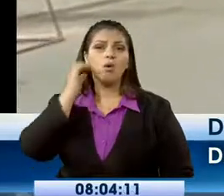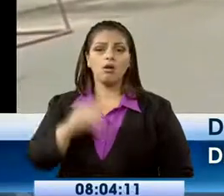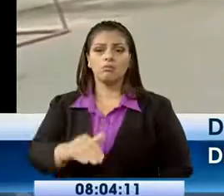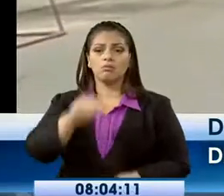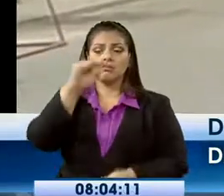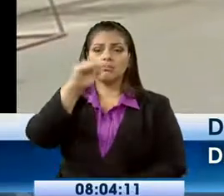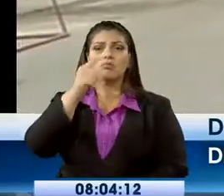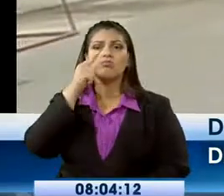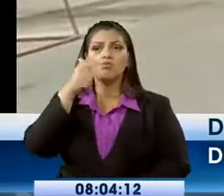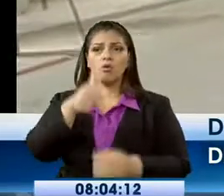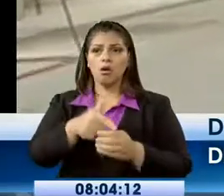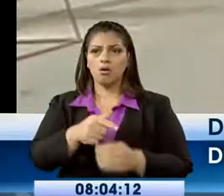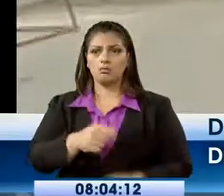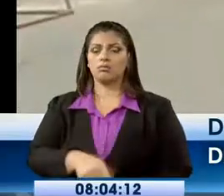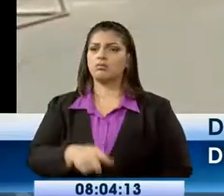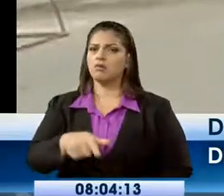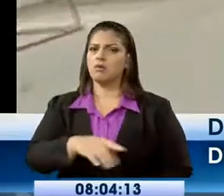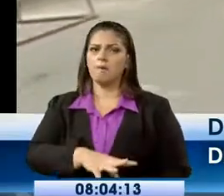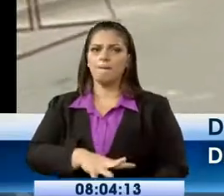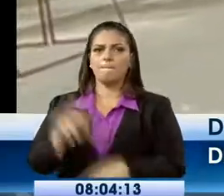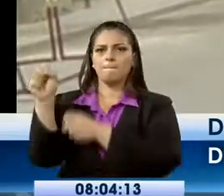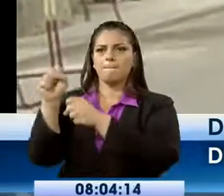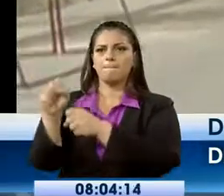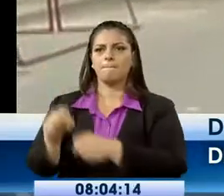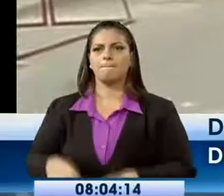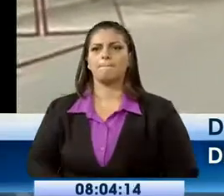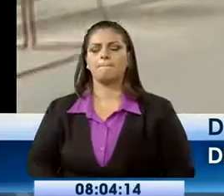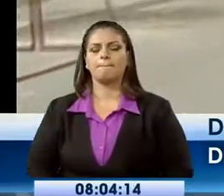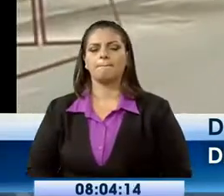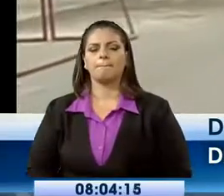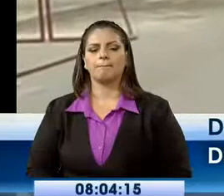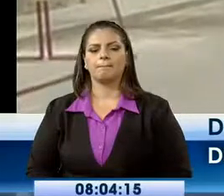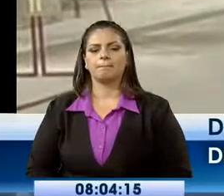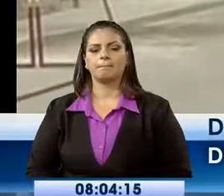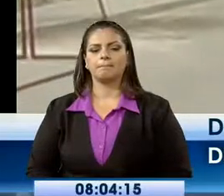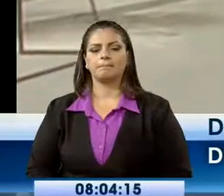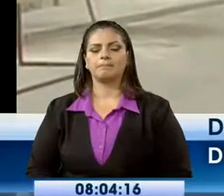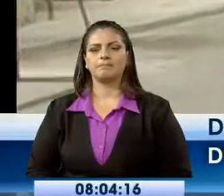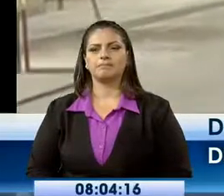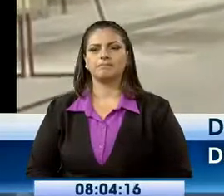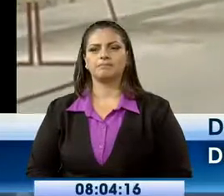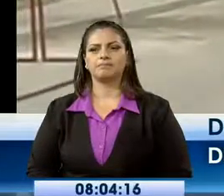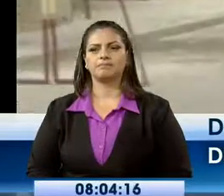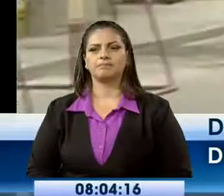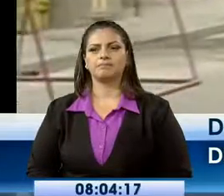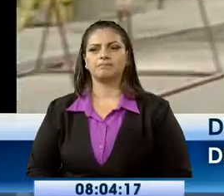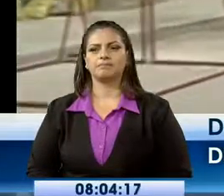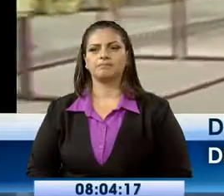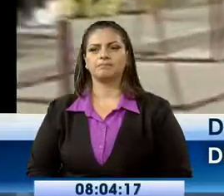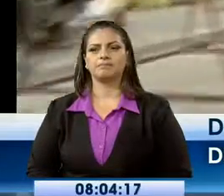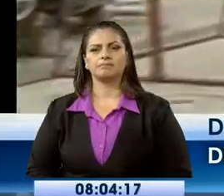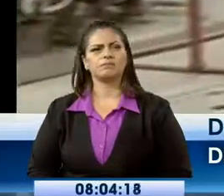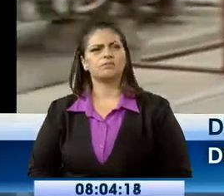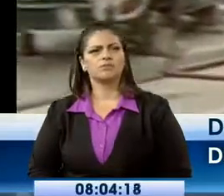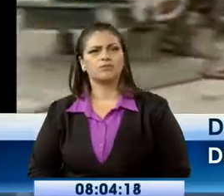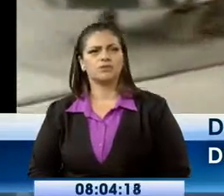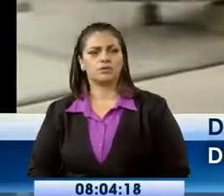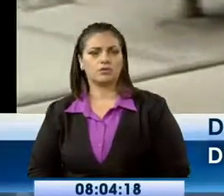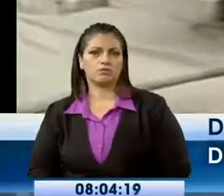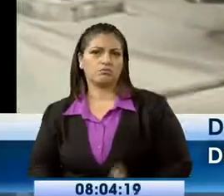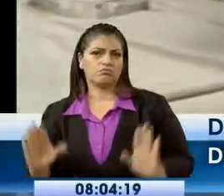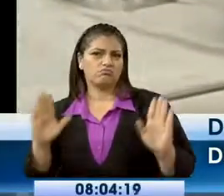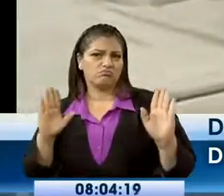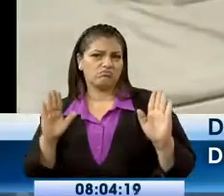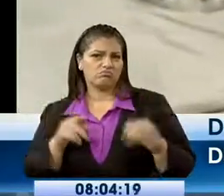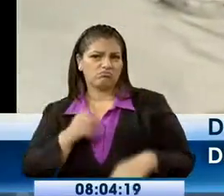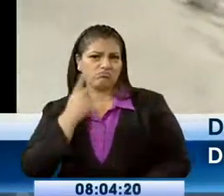que solicitan ustedes de pronto para que este tipo de problemas ya...? Policía, hablamos tanto, oigo en el noticiero, yo no hablo nada de la policía